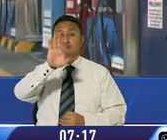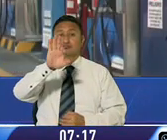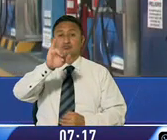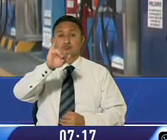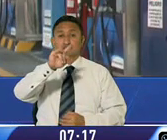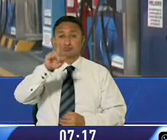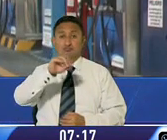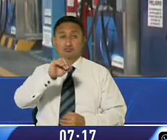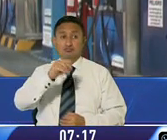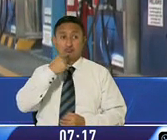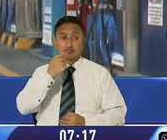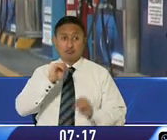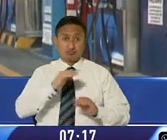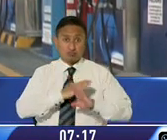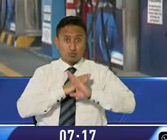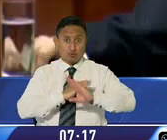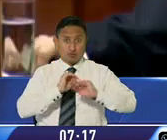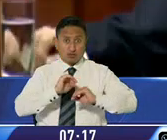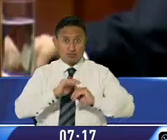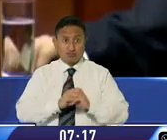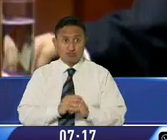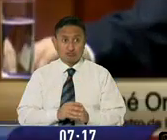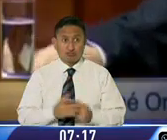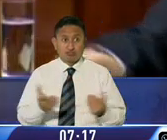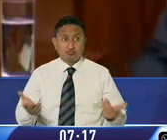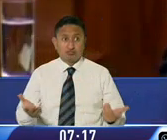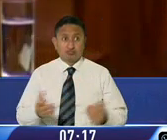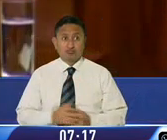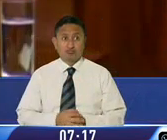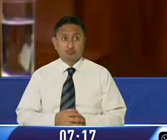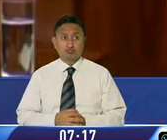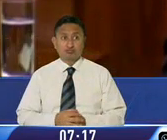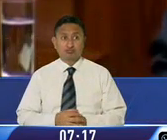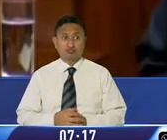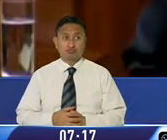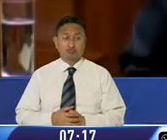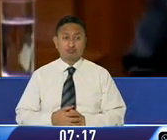acusaciones como del incremento del precio de los combustibles. La o el